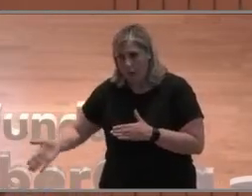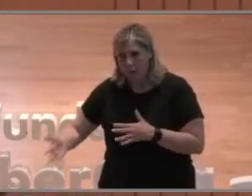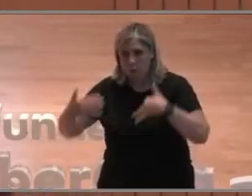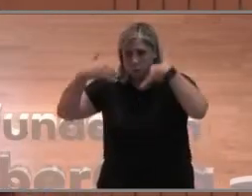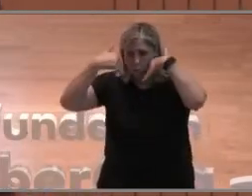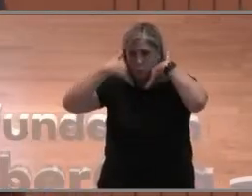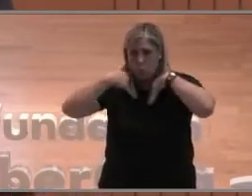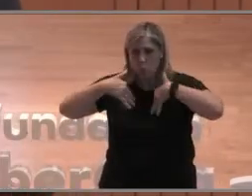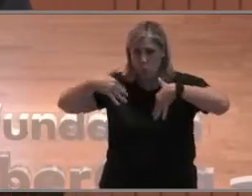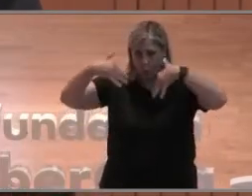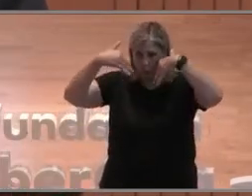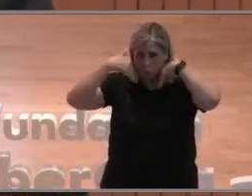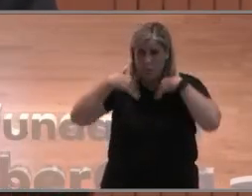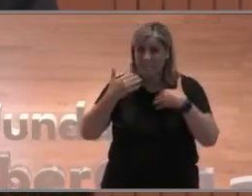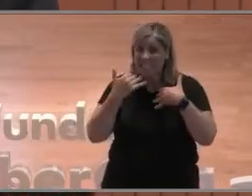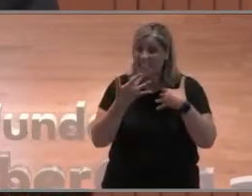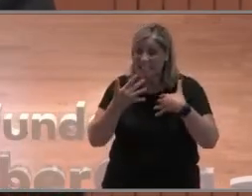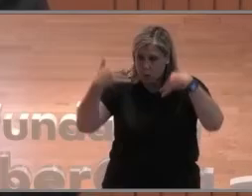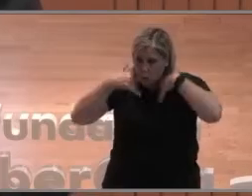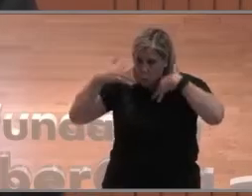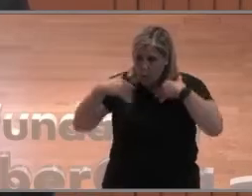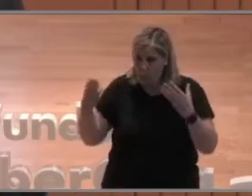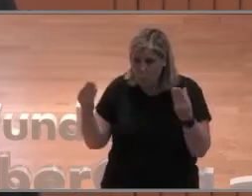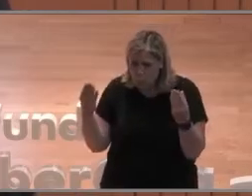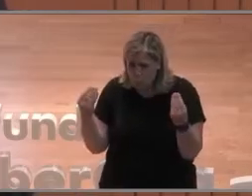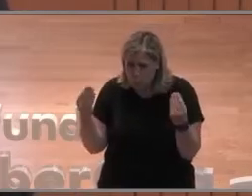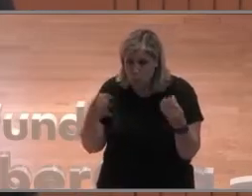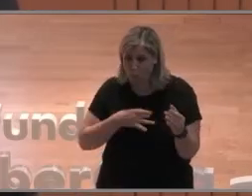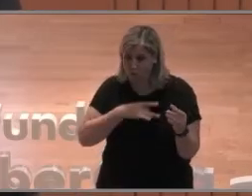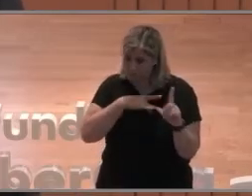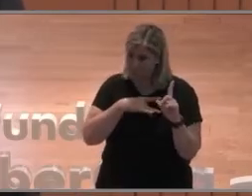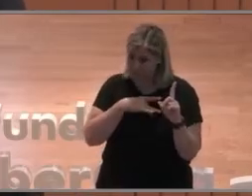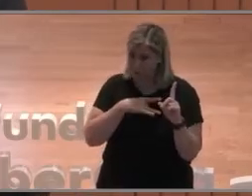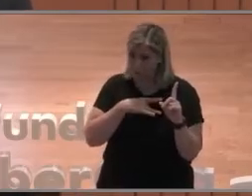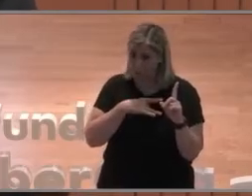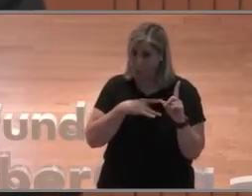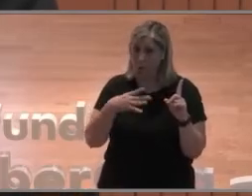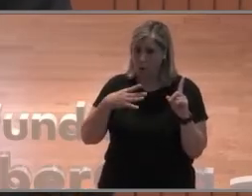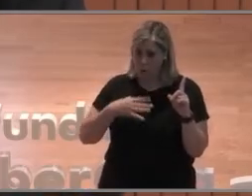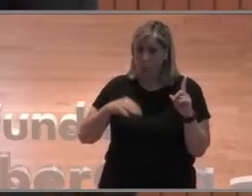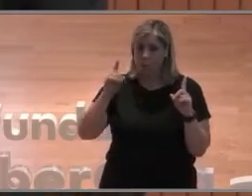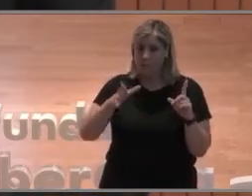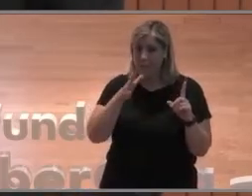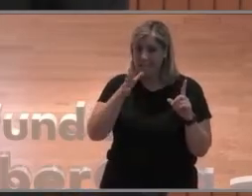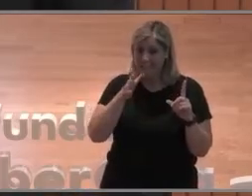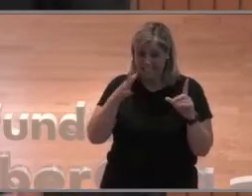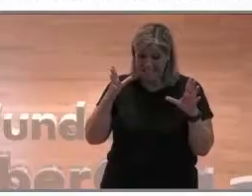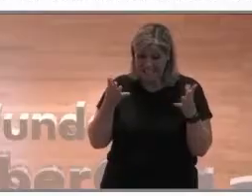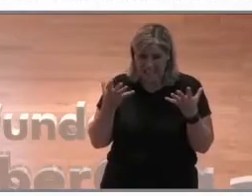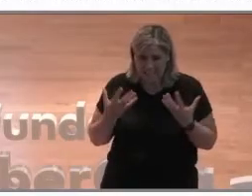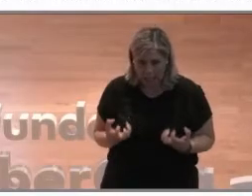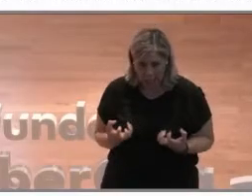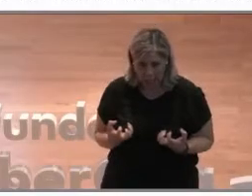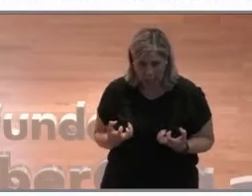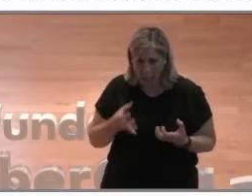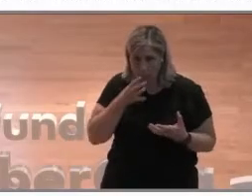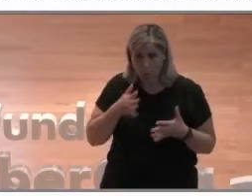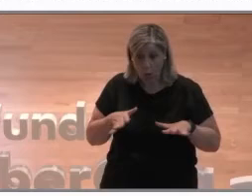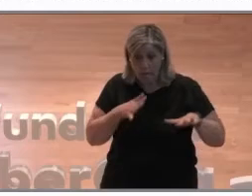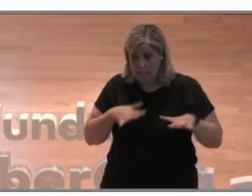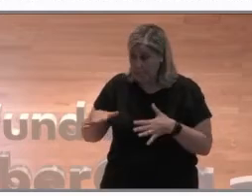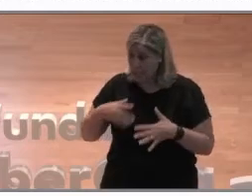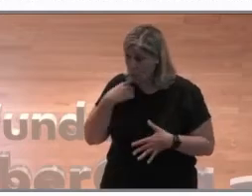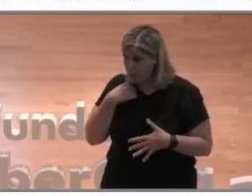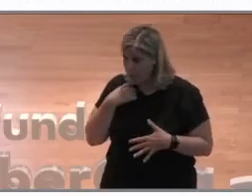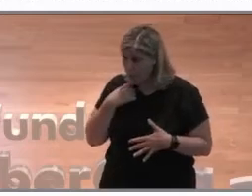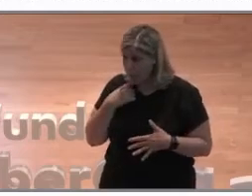Sudar. Si sudamos mucho, si sudamos en exceso, podemos llegar a deshidratarnos, porque estamos perdiendo líquidos, ¿vale?